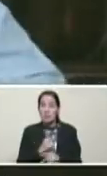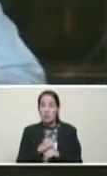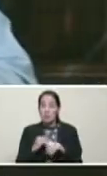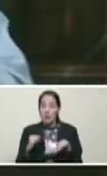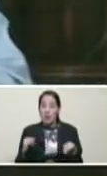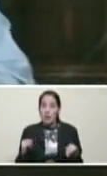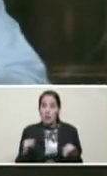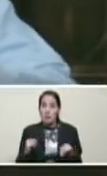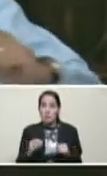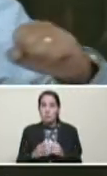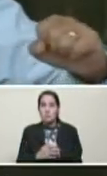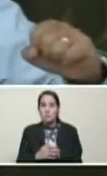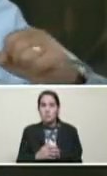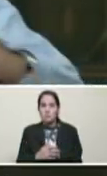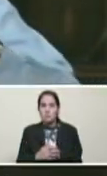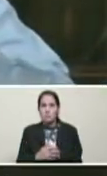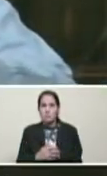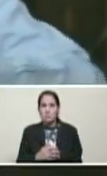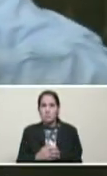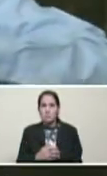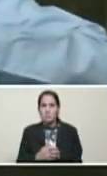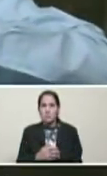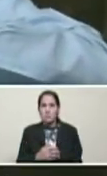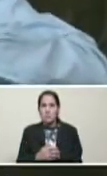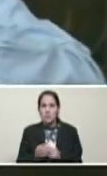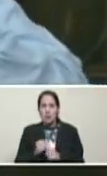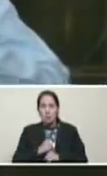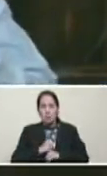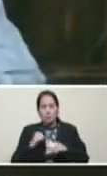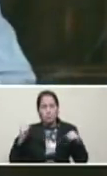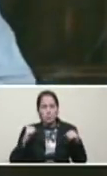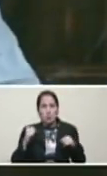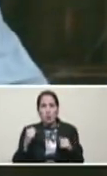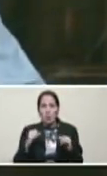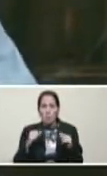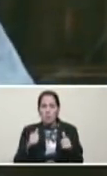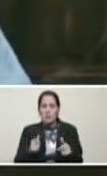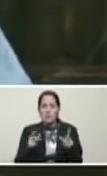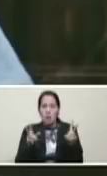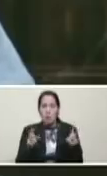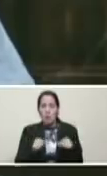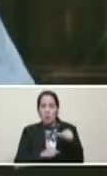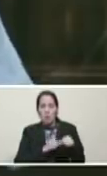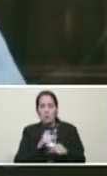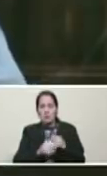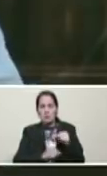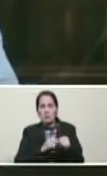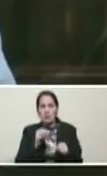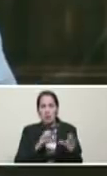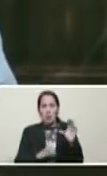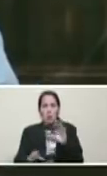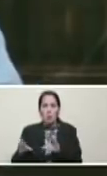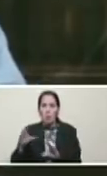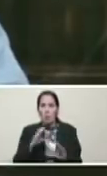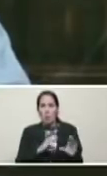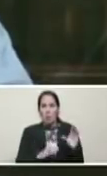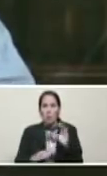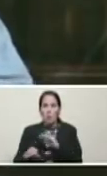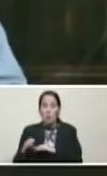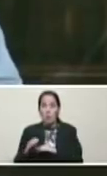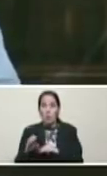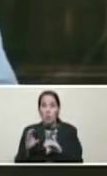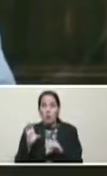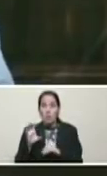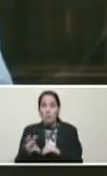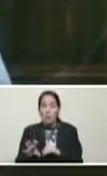de ruptura y de inicio de un nuevo ciclo productivo del país y los procesos de ruptura traen